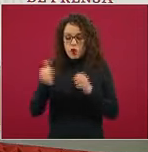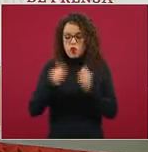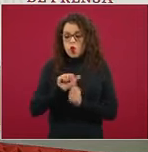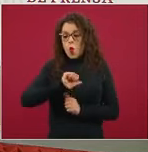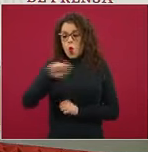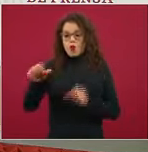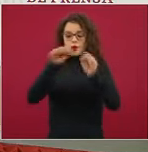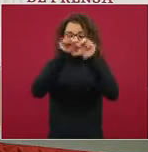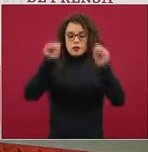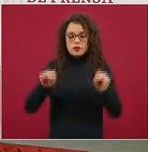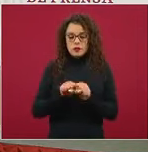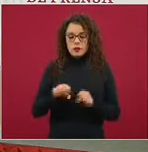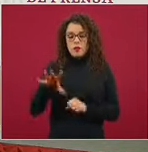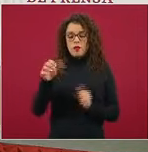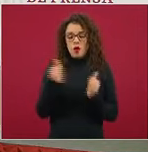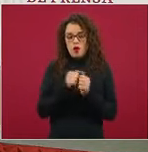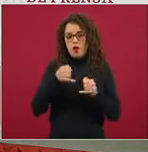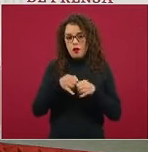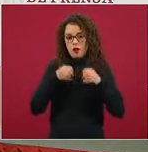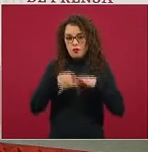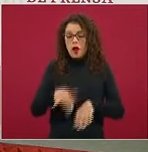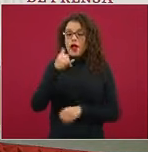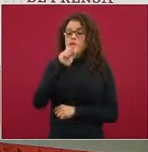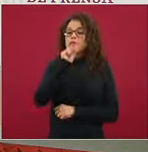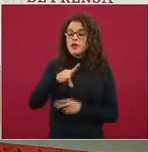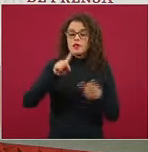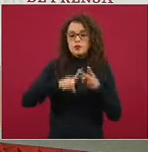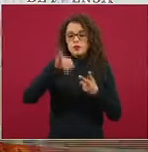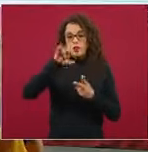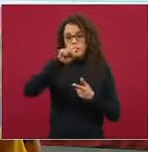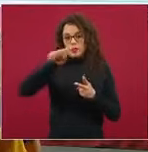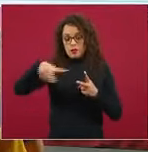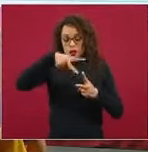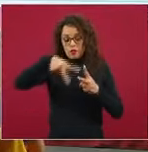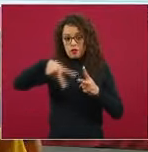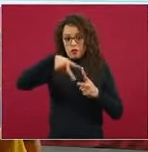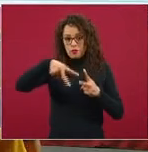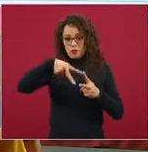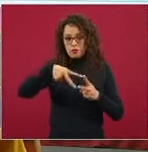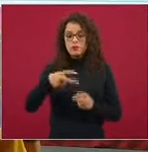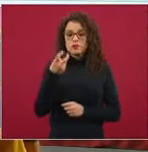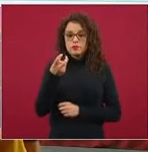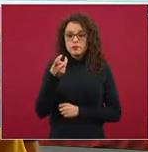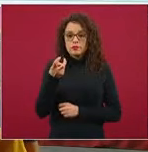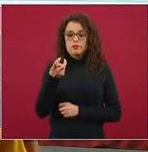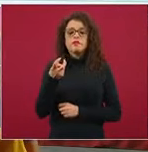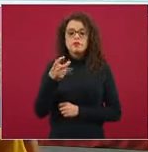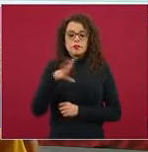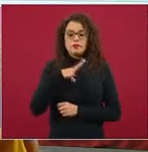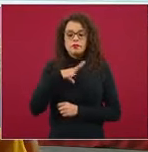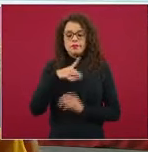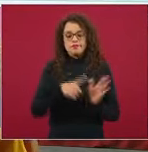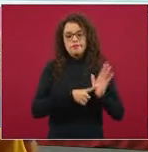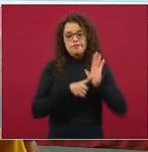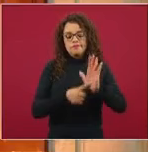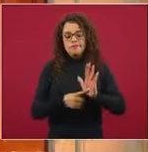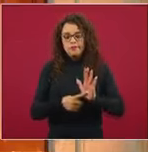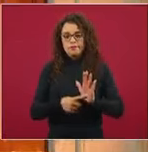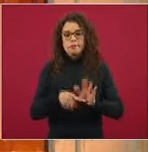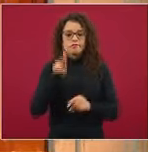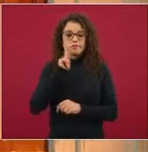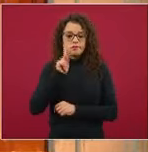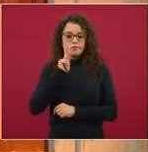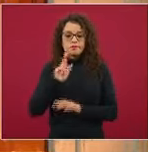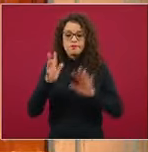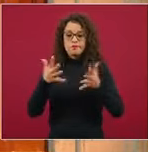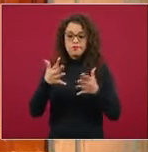de información, y también el ISSSTE. Entre ambas instituciones prácticamente es una muestra que representa al menos